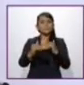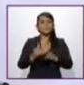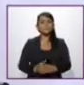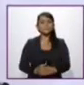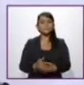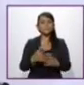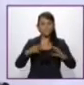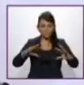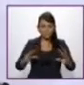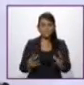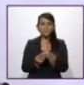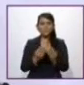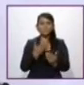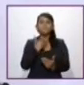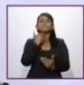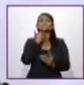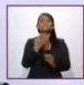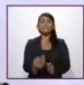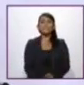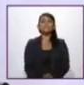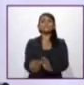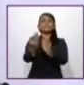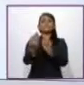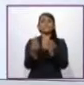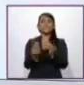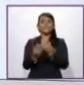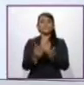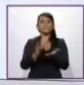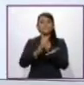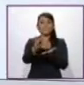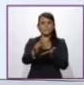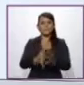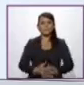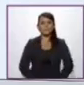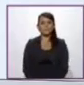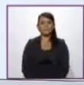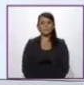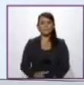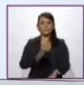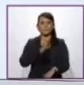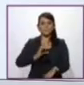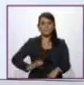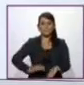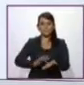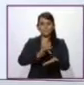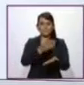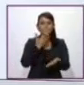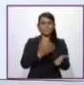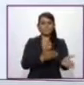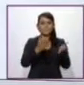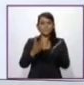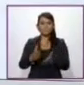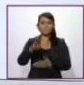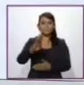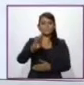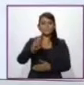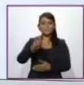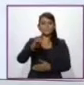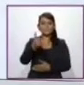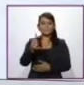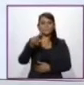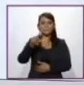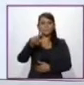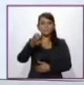Alcemos juntos la voz. Gracias. Gracias, candidata. Escuchamos ahora a Betty León, la candidata de